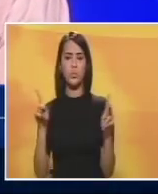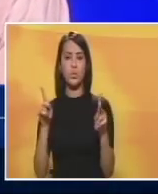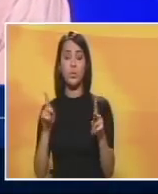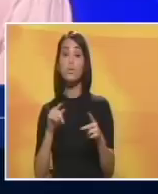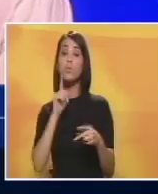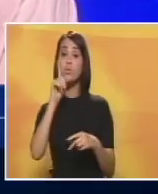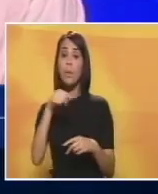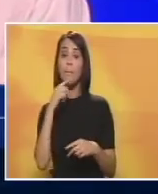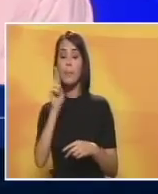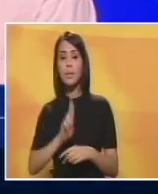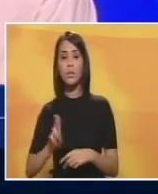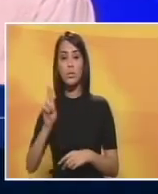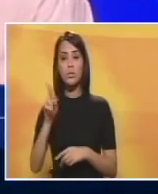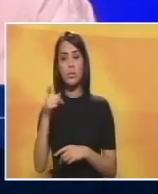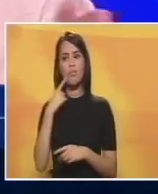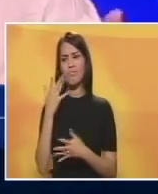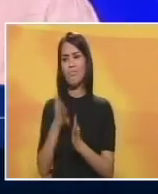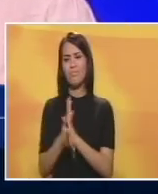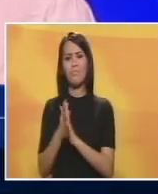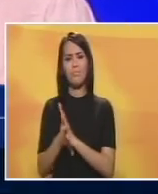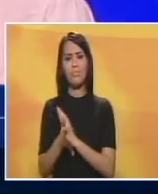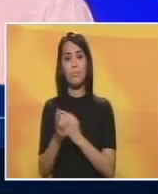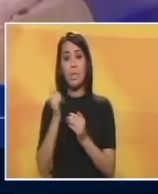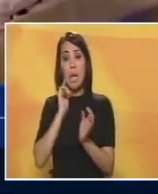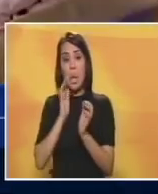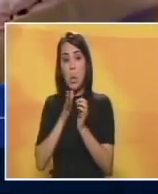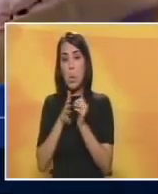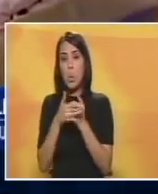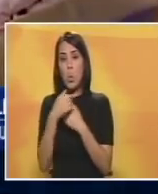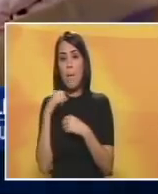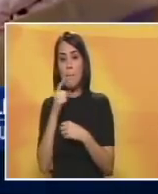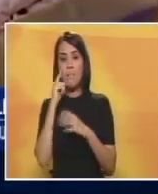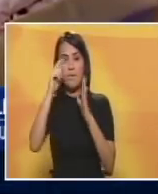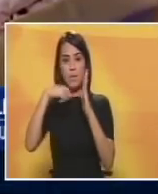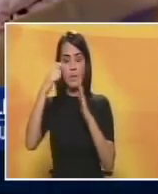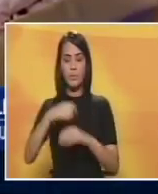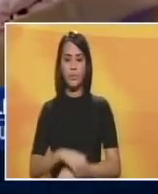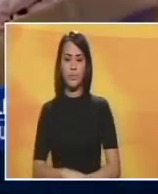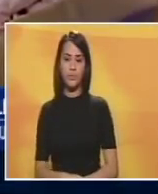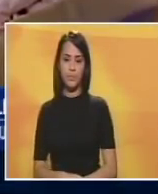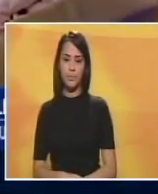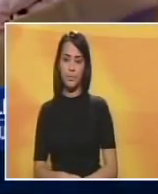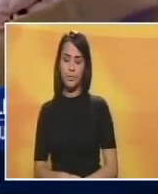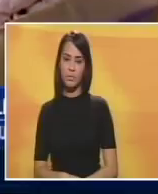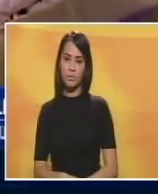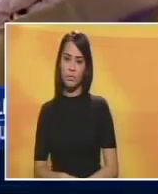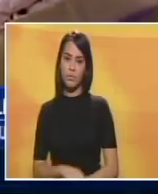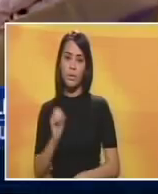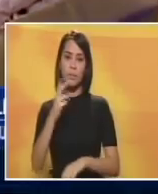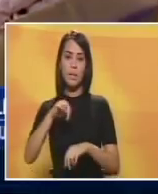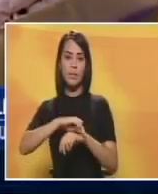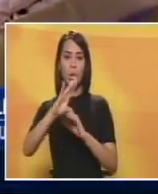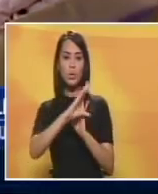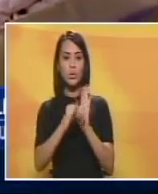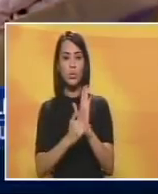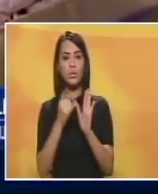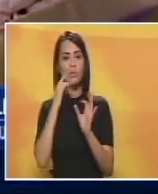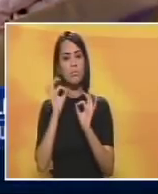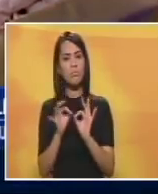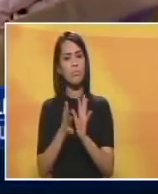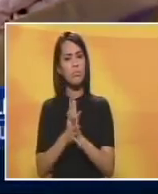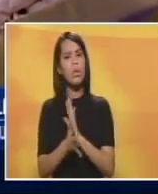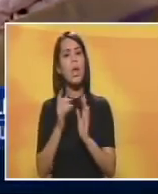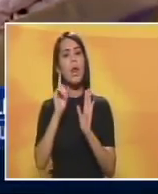además el uso que se le da. Yo creo que era para tapar el primer video. Díaz aseguró que la Asamblea Nacional Constituyente velará porque